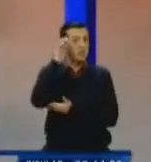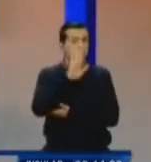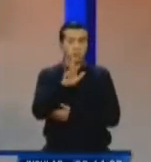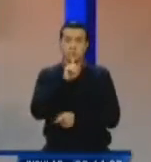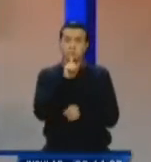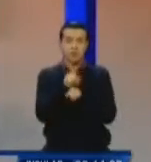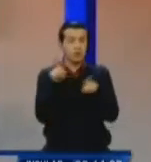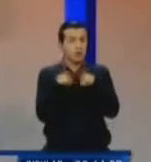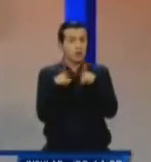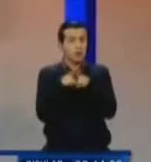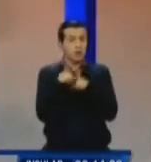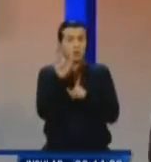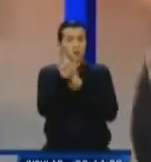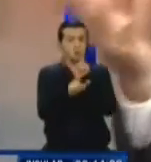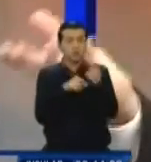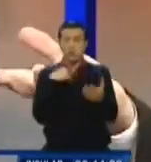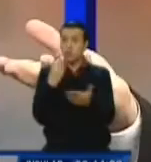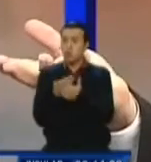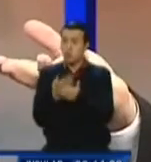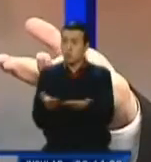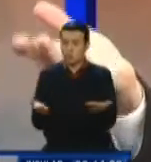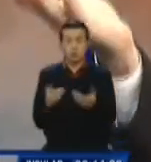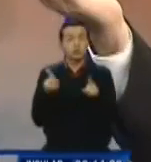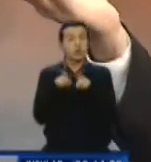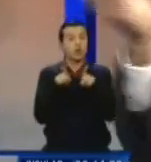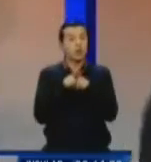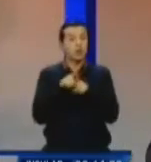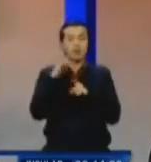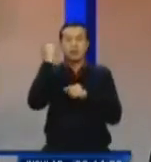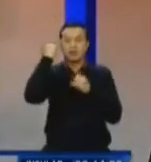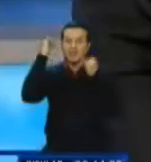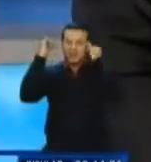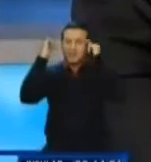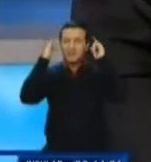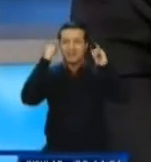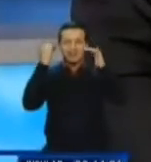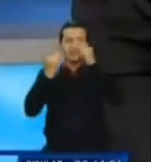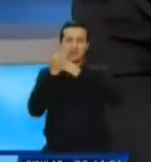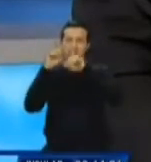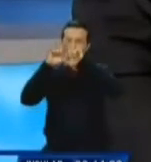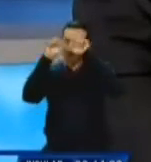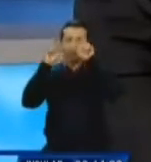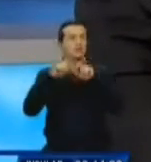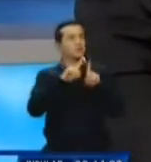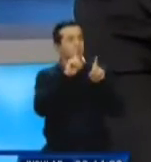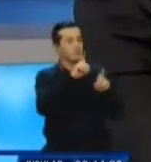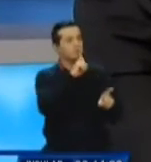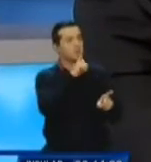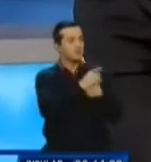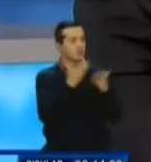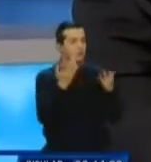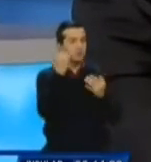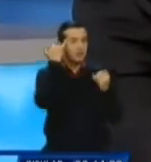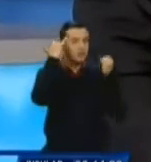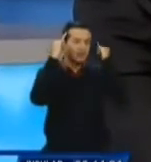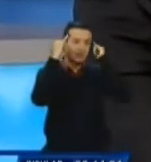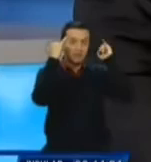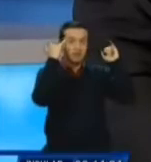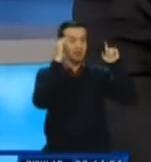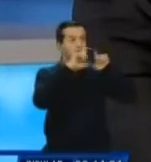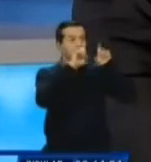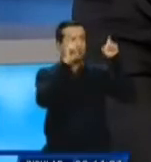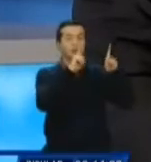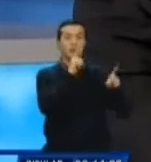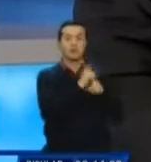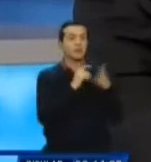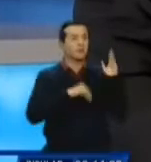el caso de los consumidores estamos haciendo con el caso de los emprendedores comentado por la lista de sus vamos al tema de los emprendedores sobre todo los